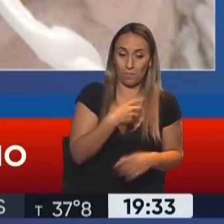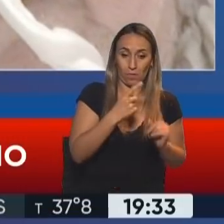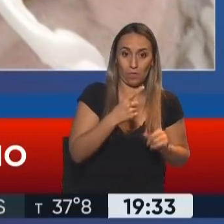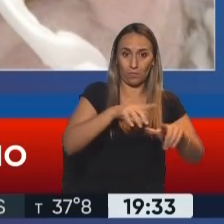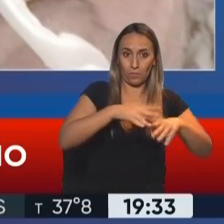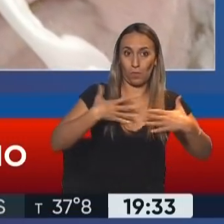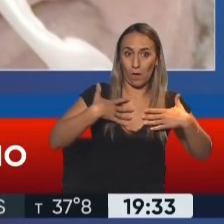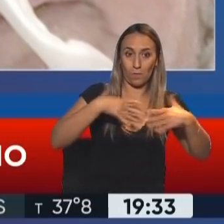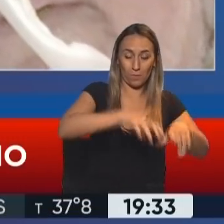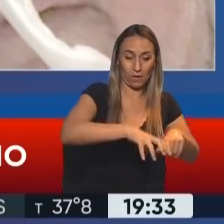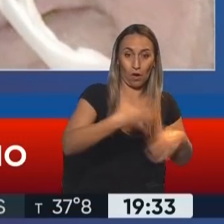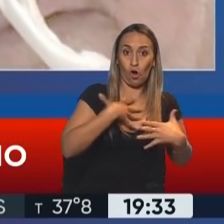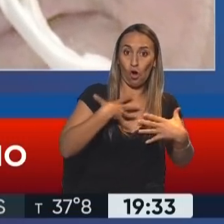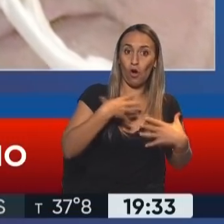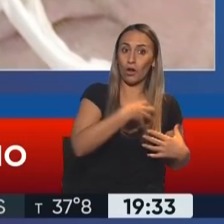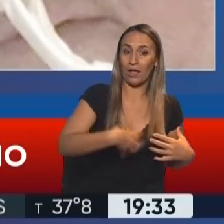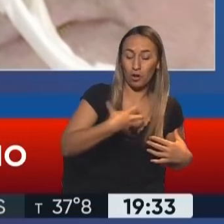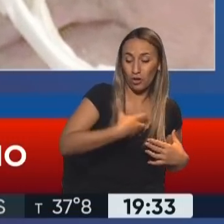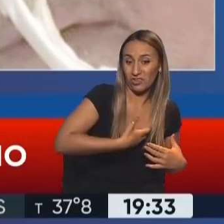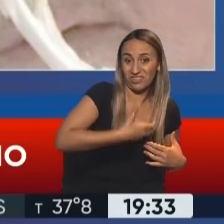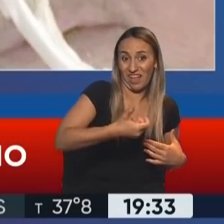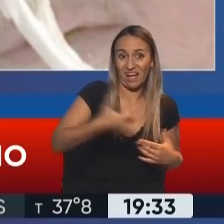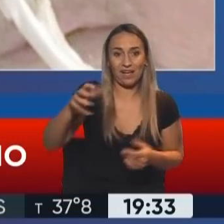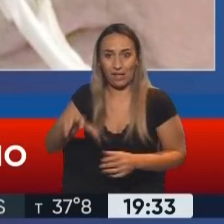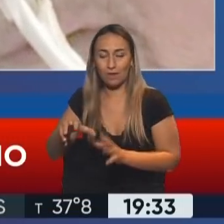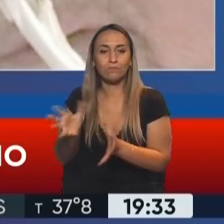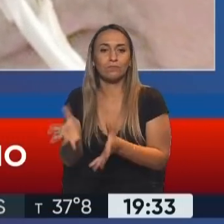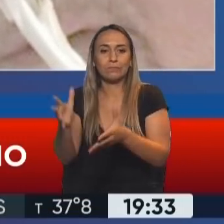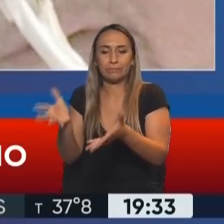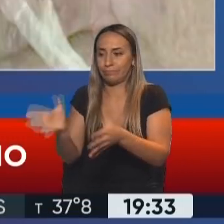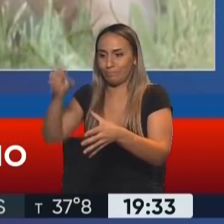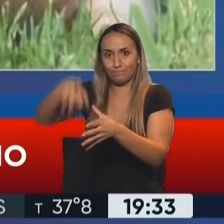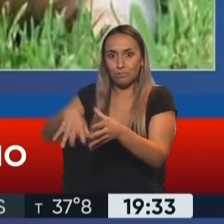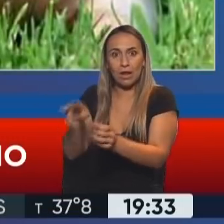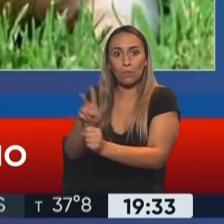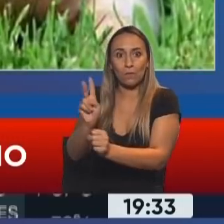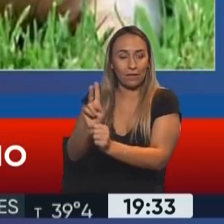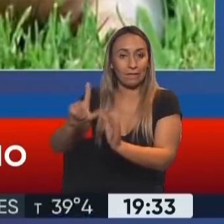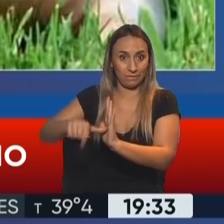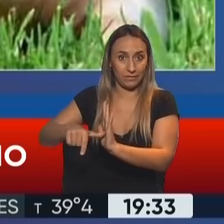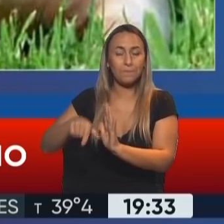un donante cadavérico durante más tiempo. Y también desarrolla una compañía de